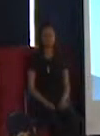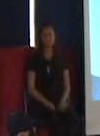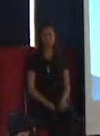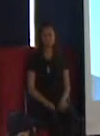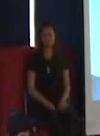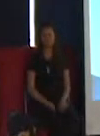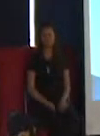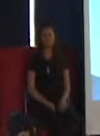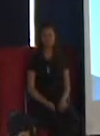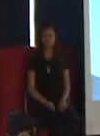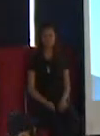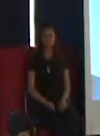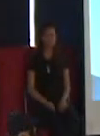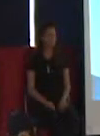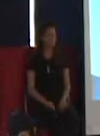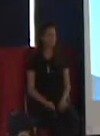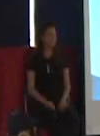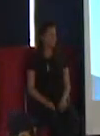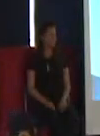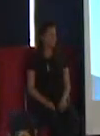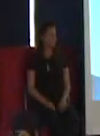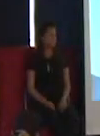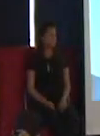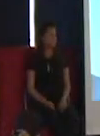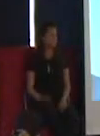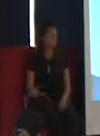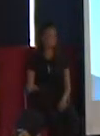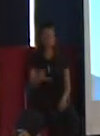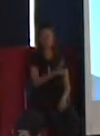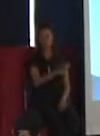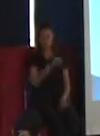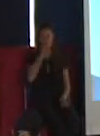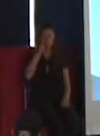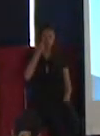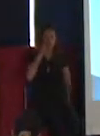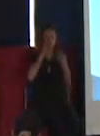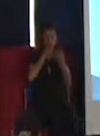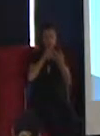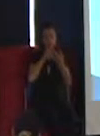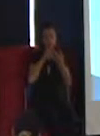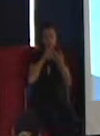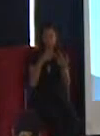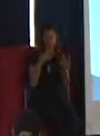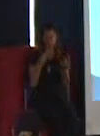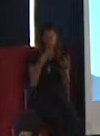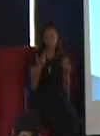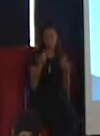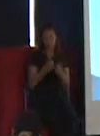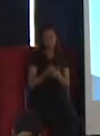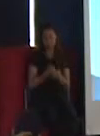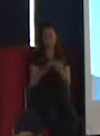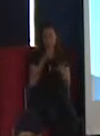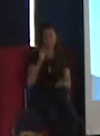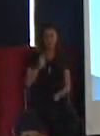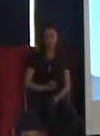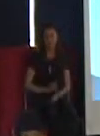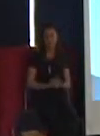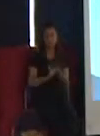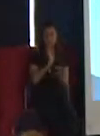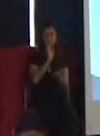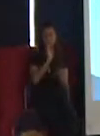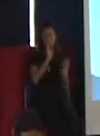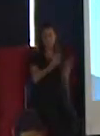Y esto da todo en pro de esa participación de las personas con